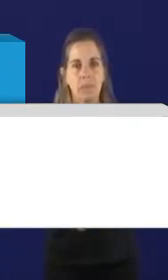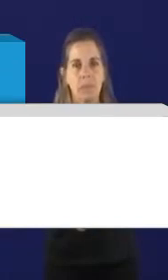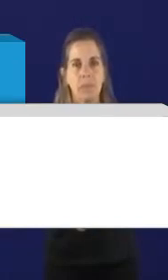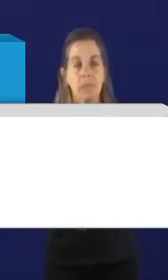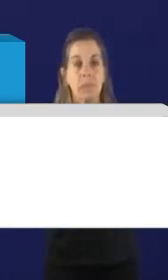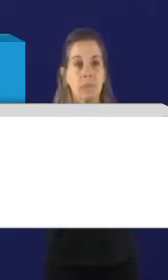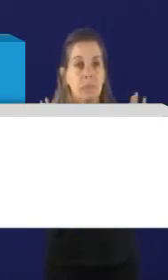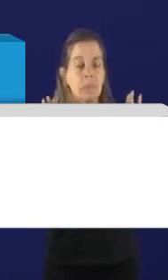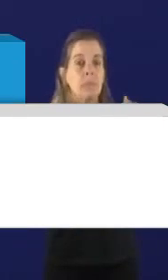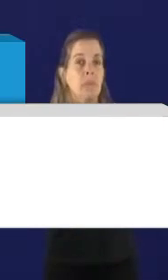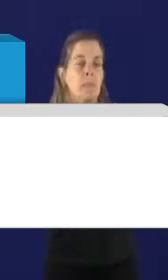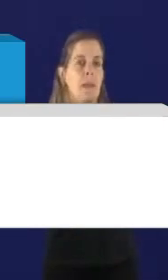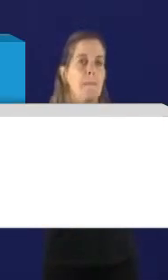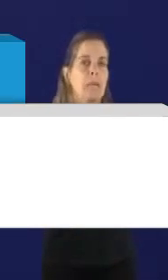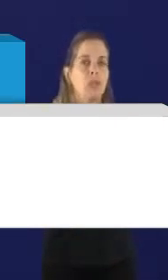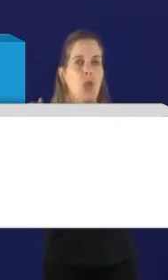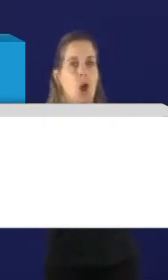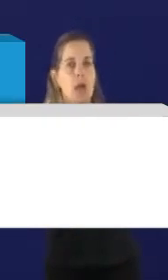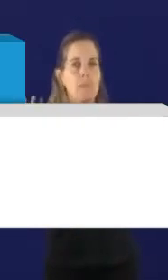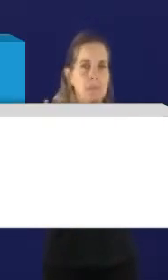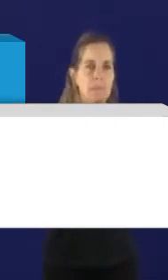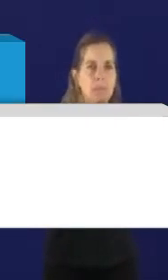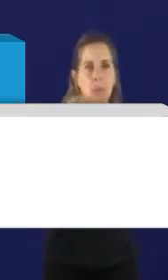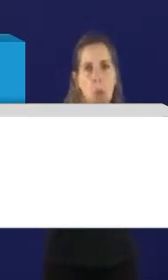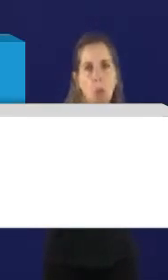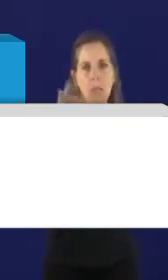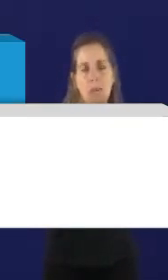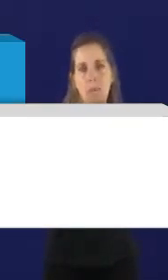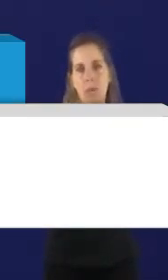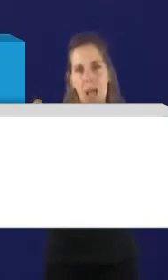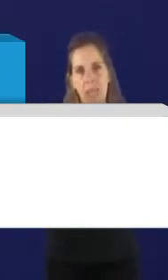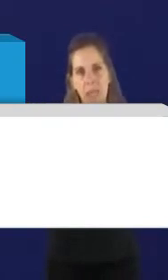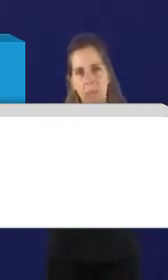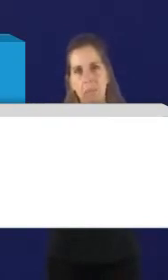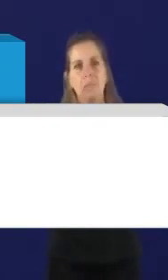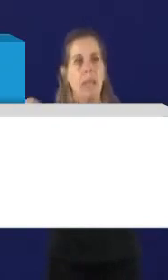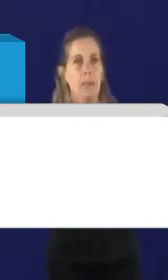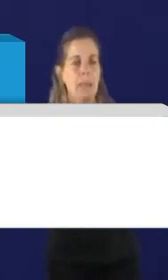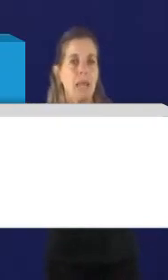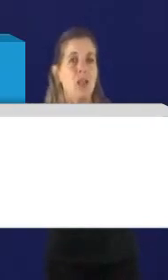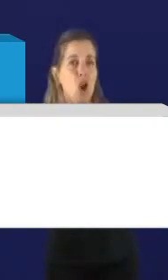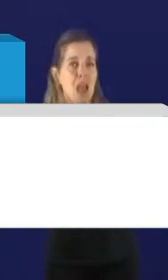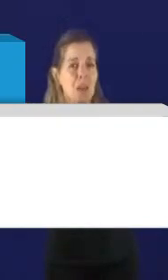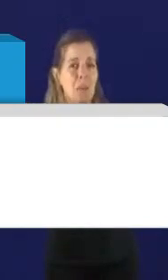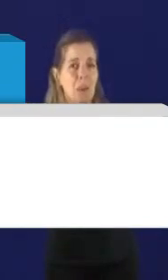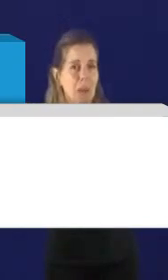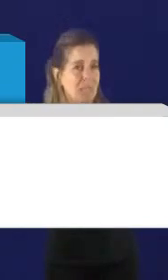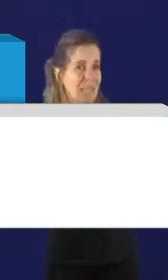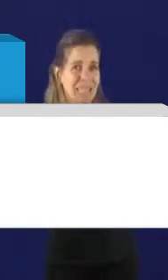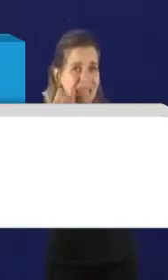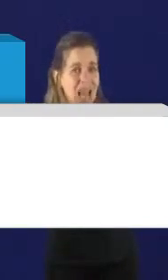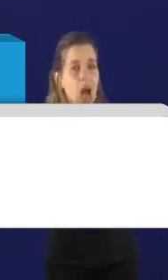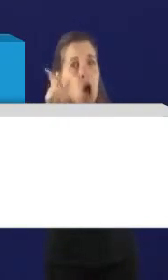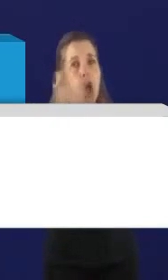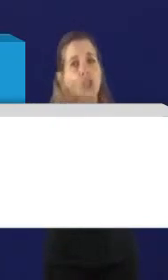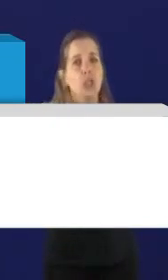el esquema cambiario, conocido desde ayer como el dólar a 800,